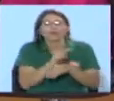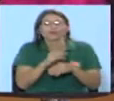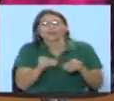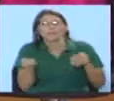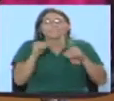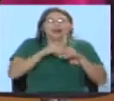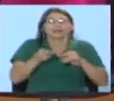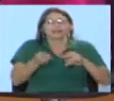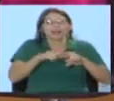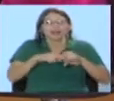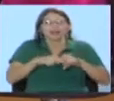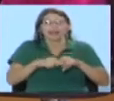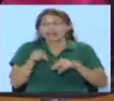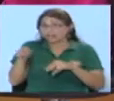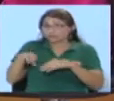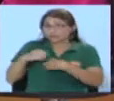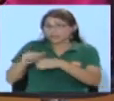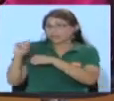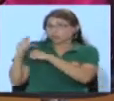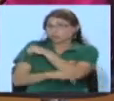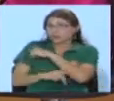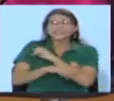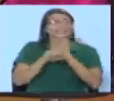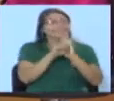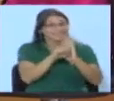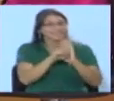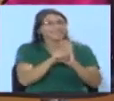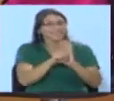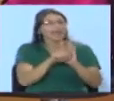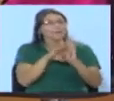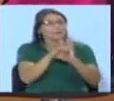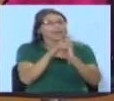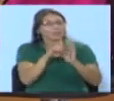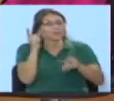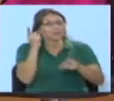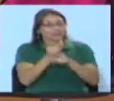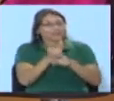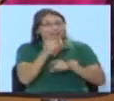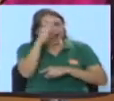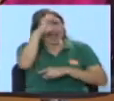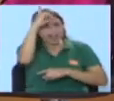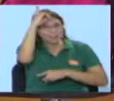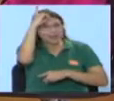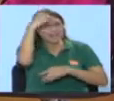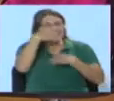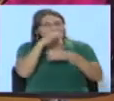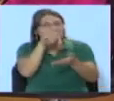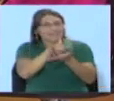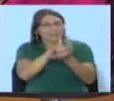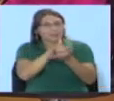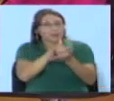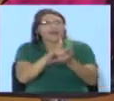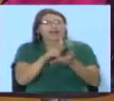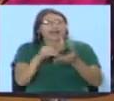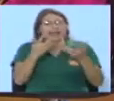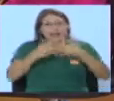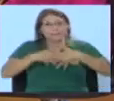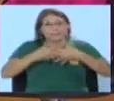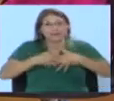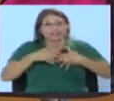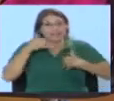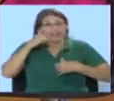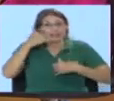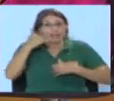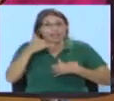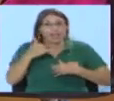países, porque sí, muchos se ha dicho Alemania, que... Por ejemplo. Alemania. Exacto, Alemania es un caso donde se hace eso. Te dan un enlace, te dan un tope